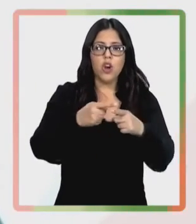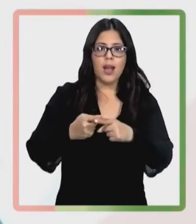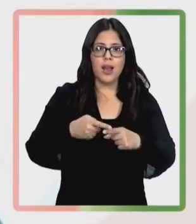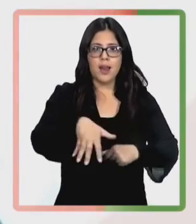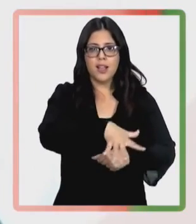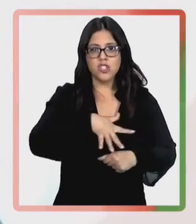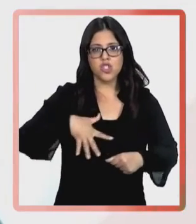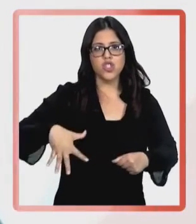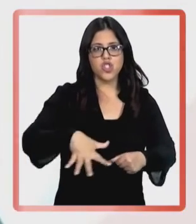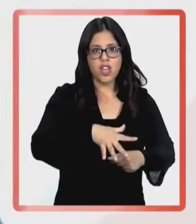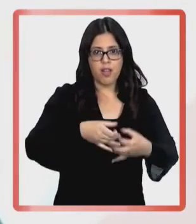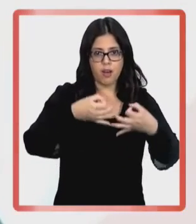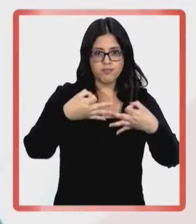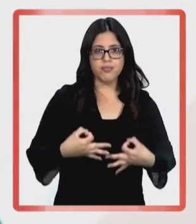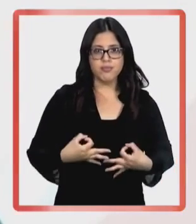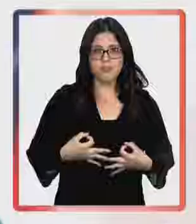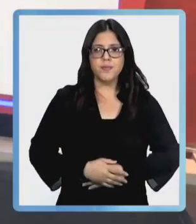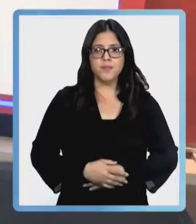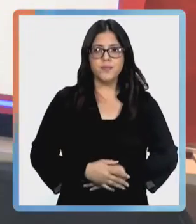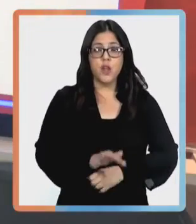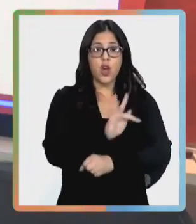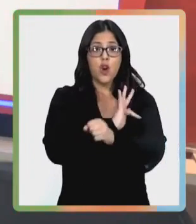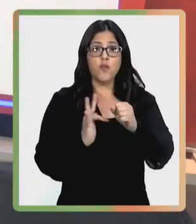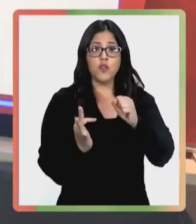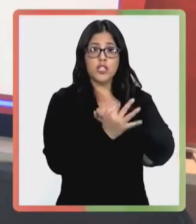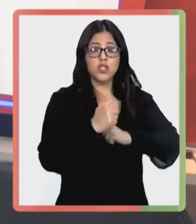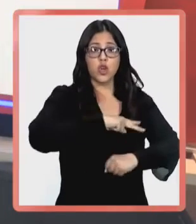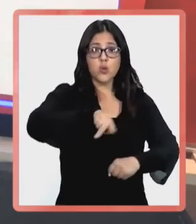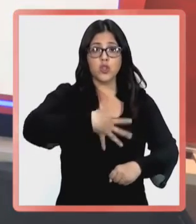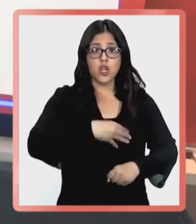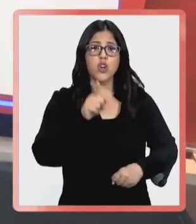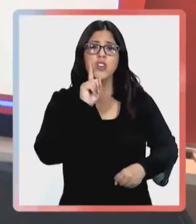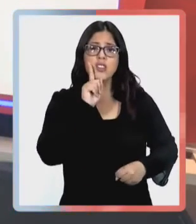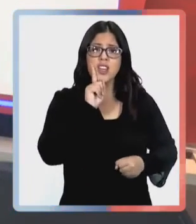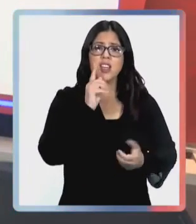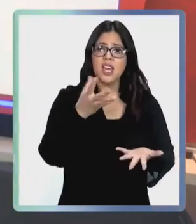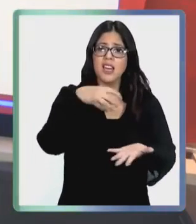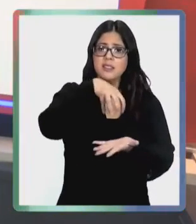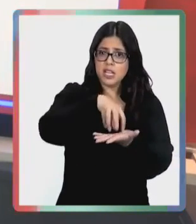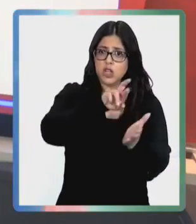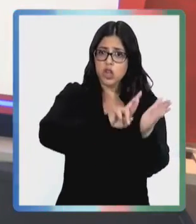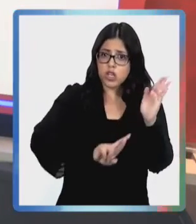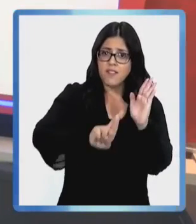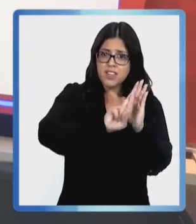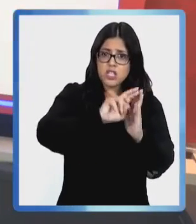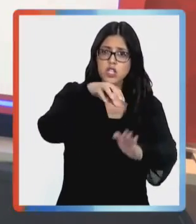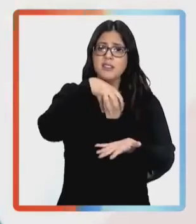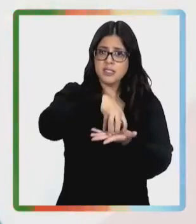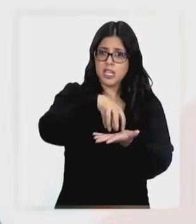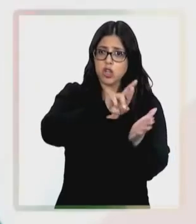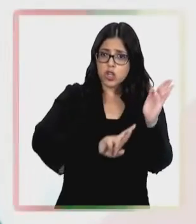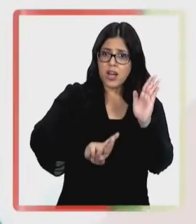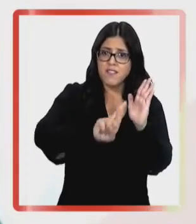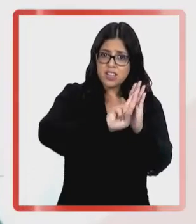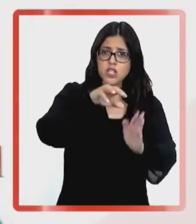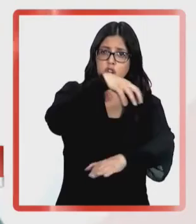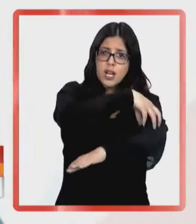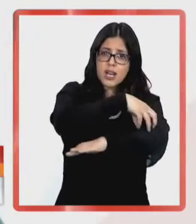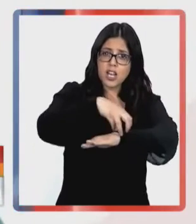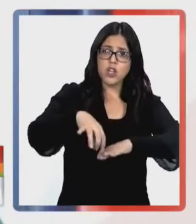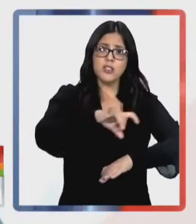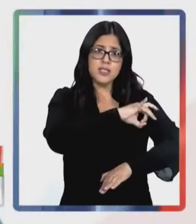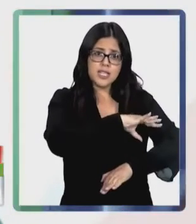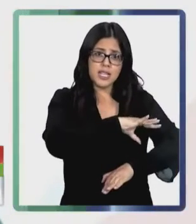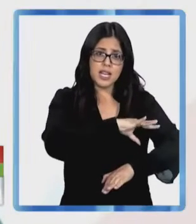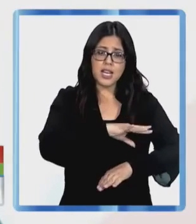de buena manera, digamos. ¿Fundación Nuestros Hijos tiene centros de rehabilitación en todo Chile? No,